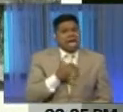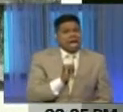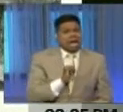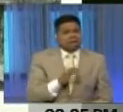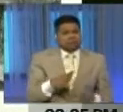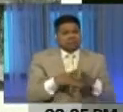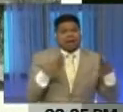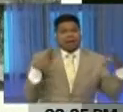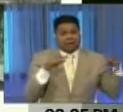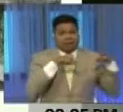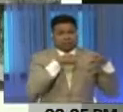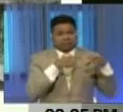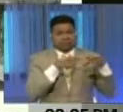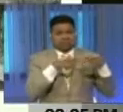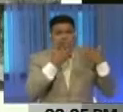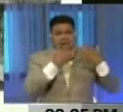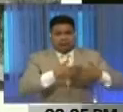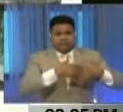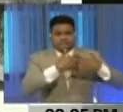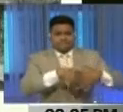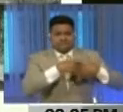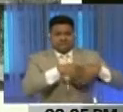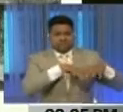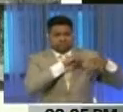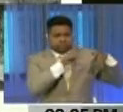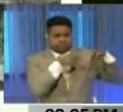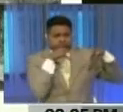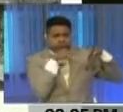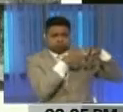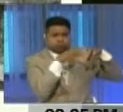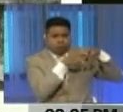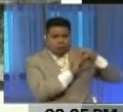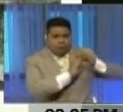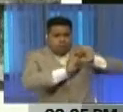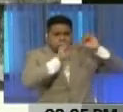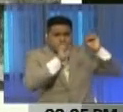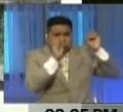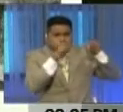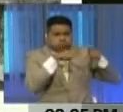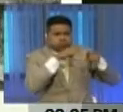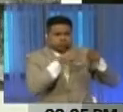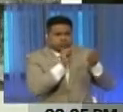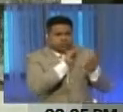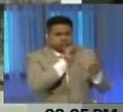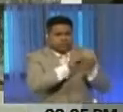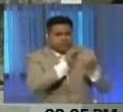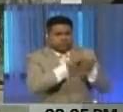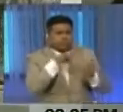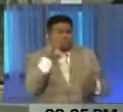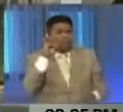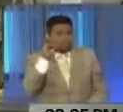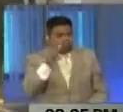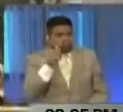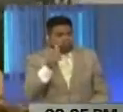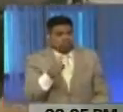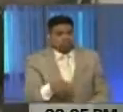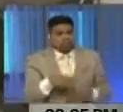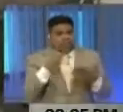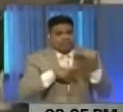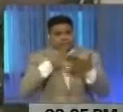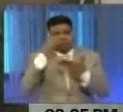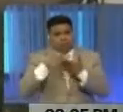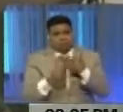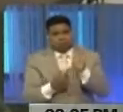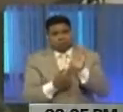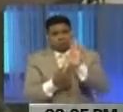industria minera, que es hacia donde se dirige el programa de desarrollo minero ecológico de esta república. Este programa,